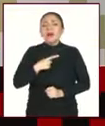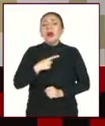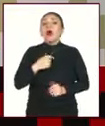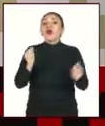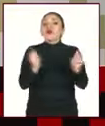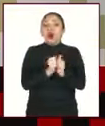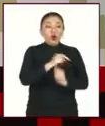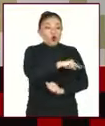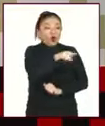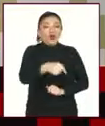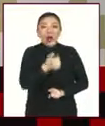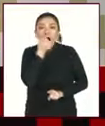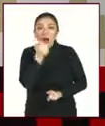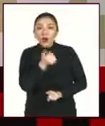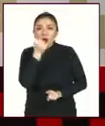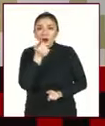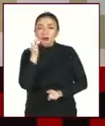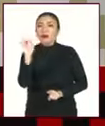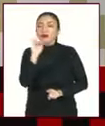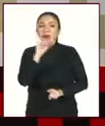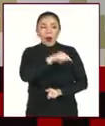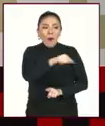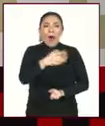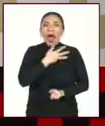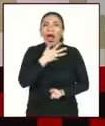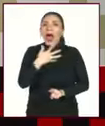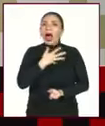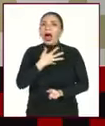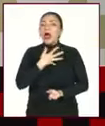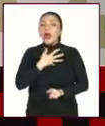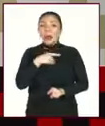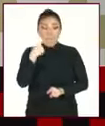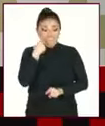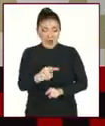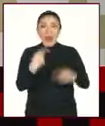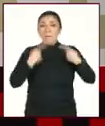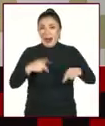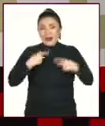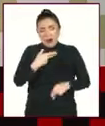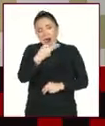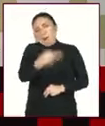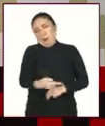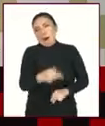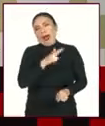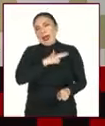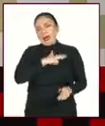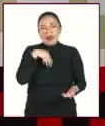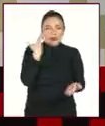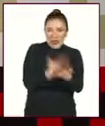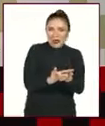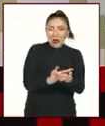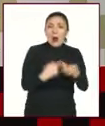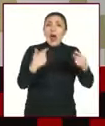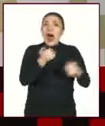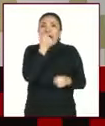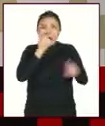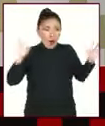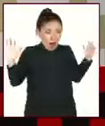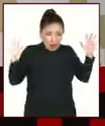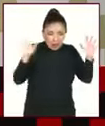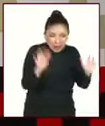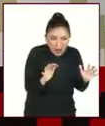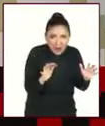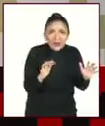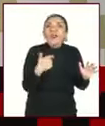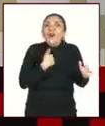los estudiantes que se encuentran alrededor de la persona lesionada? Creo que lo hemos comentado en